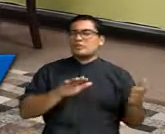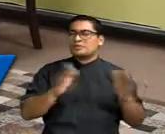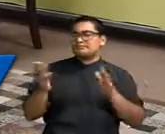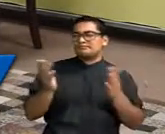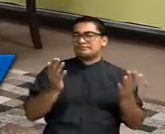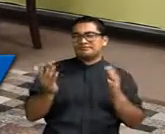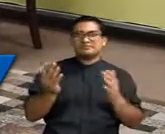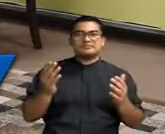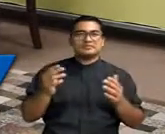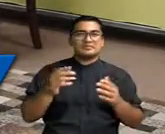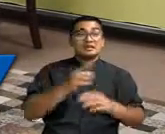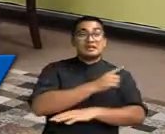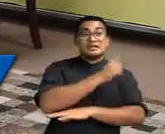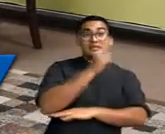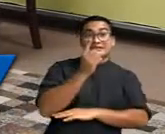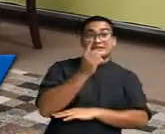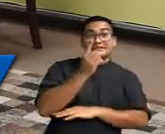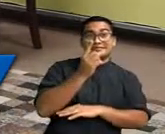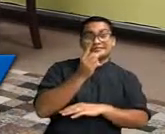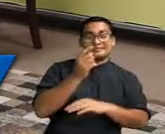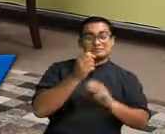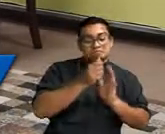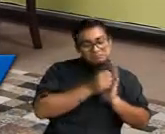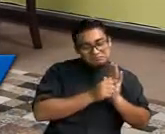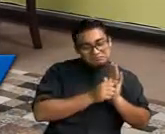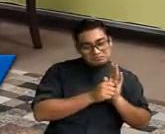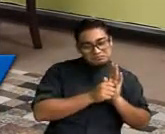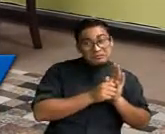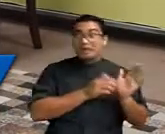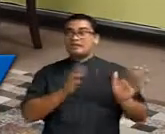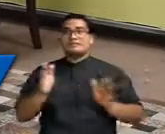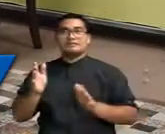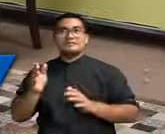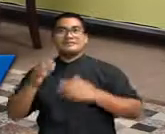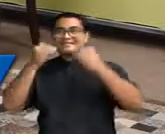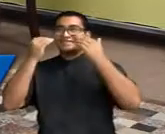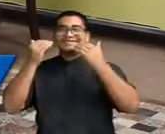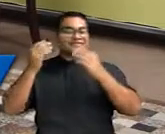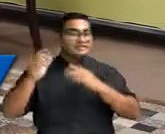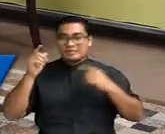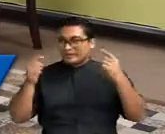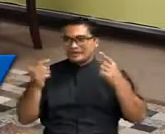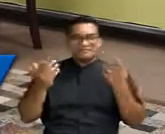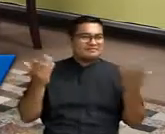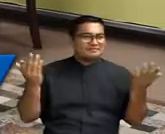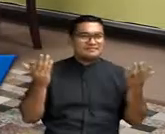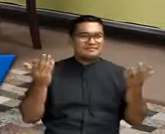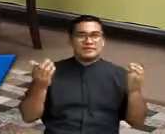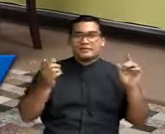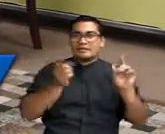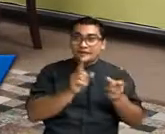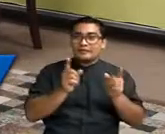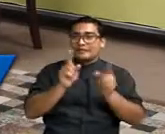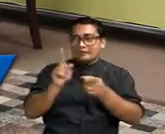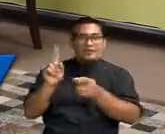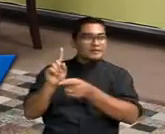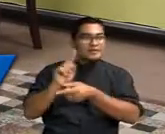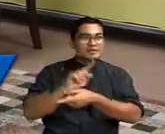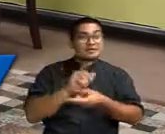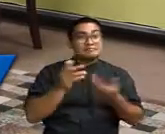tiempo? Un día puede estar depresivo. Otra semana puede estar acelerado, maníaco. Sí, esto depende. Hay